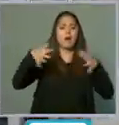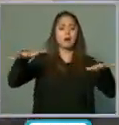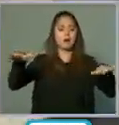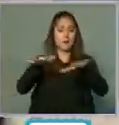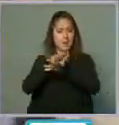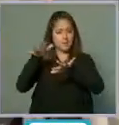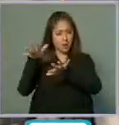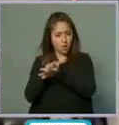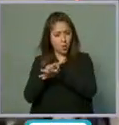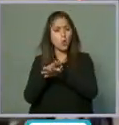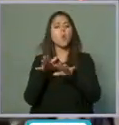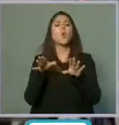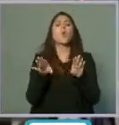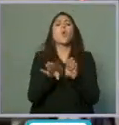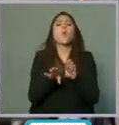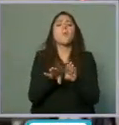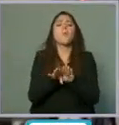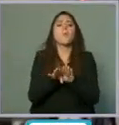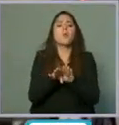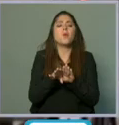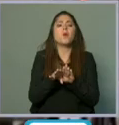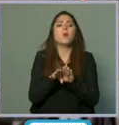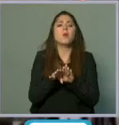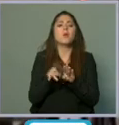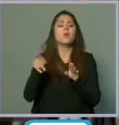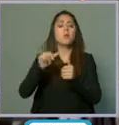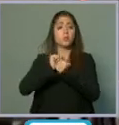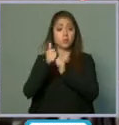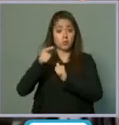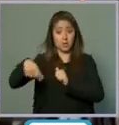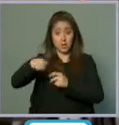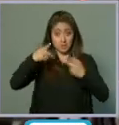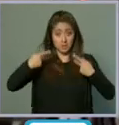en el punto de vista de que el consumo,